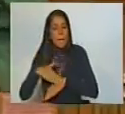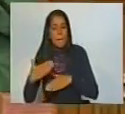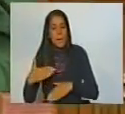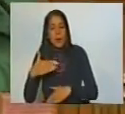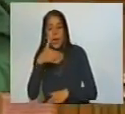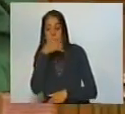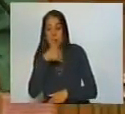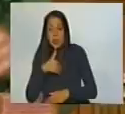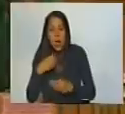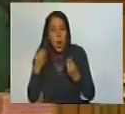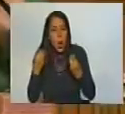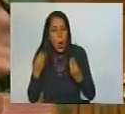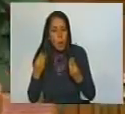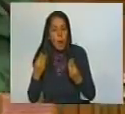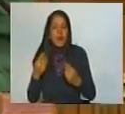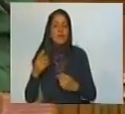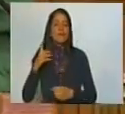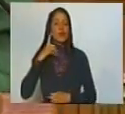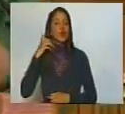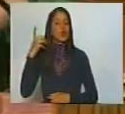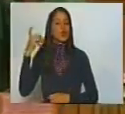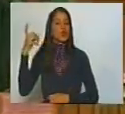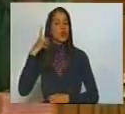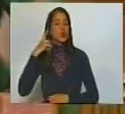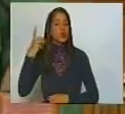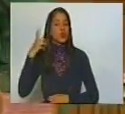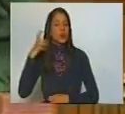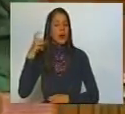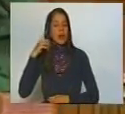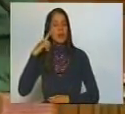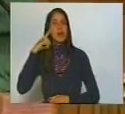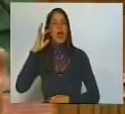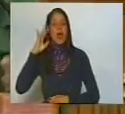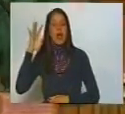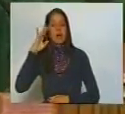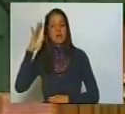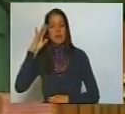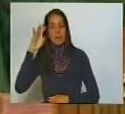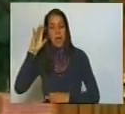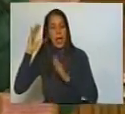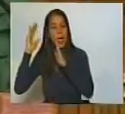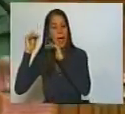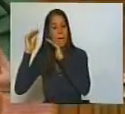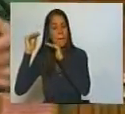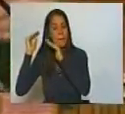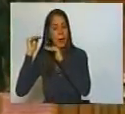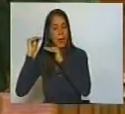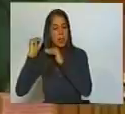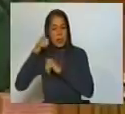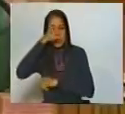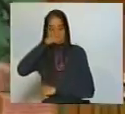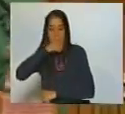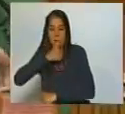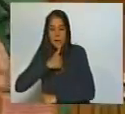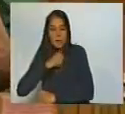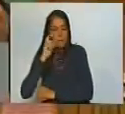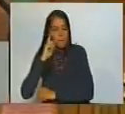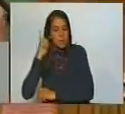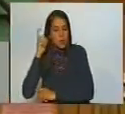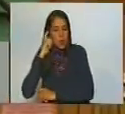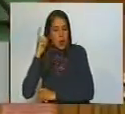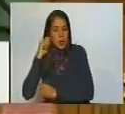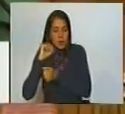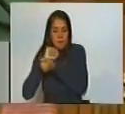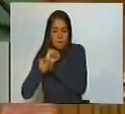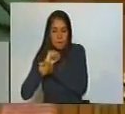que soñar, hay que tener sueños, hay que tener esperanza. Entonces, resistir, tener esperanza y